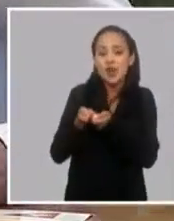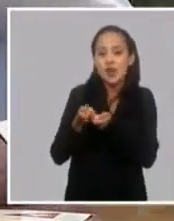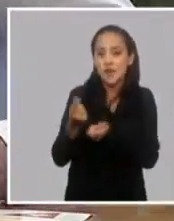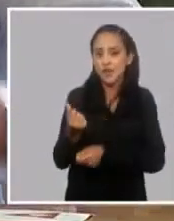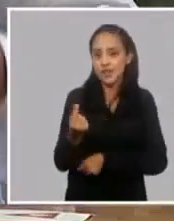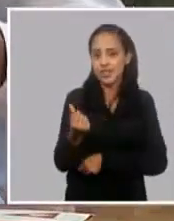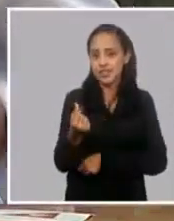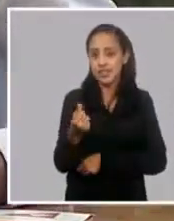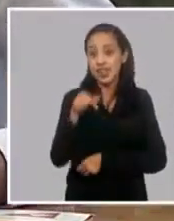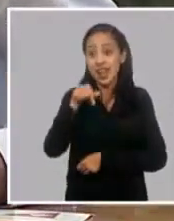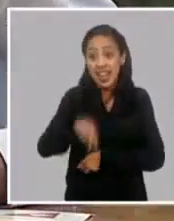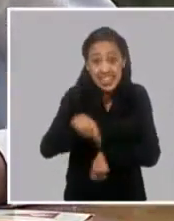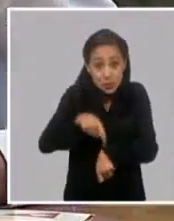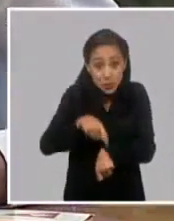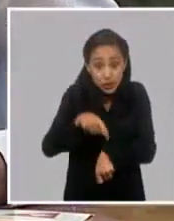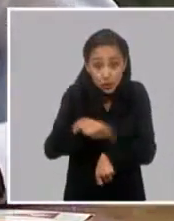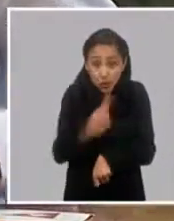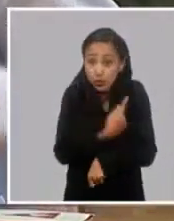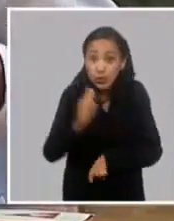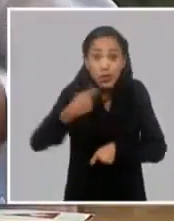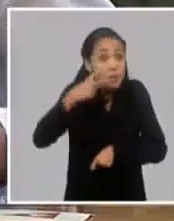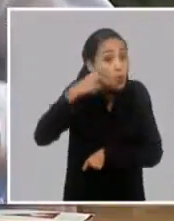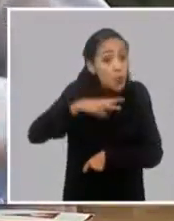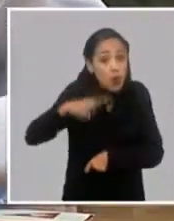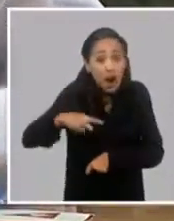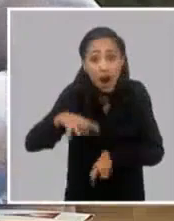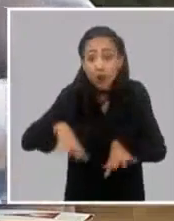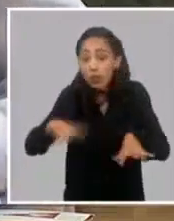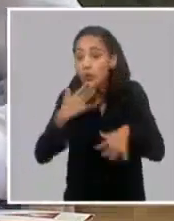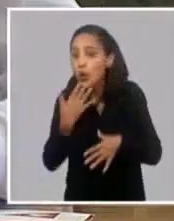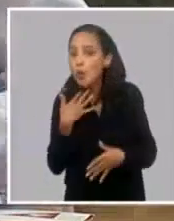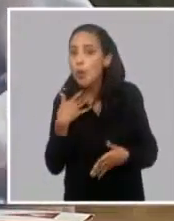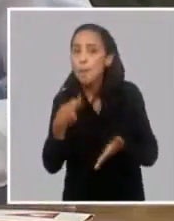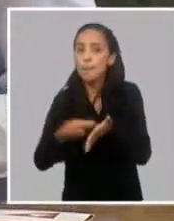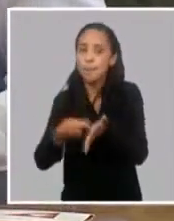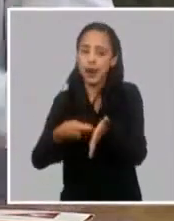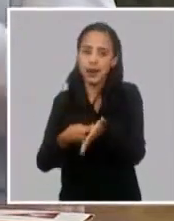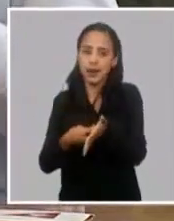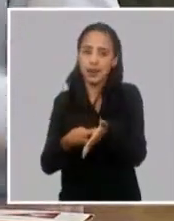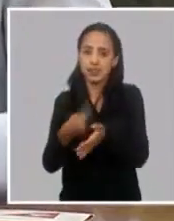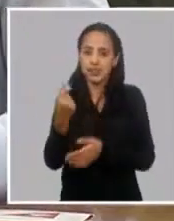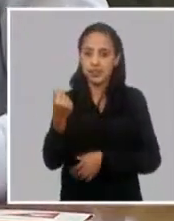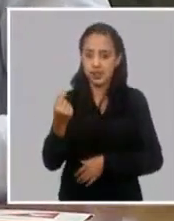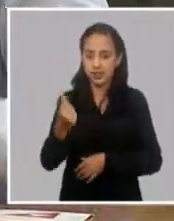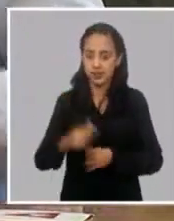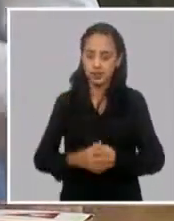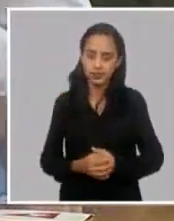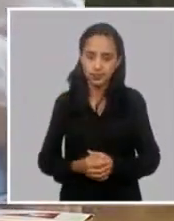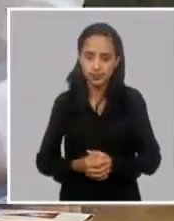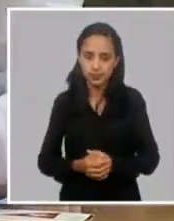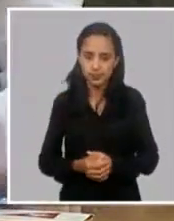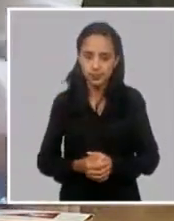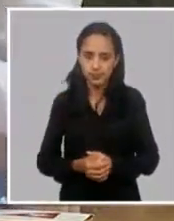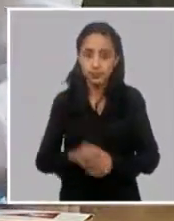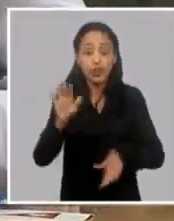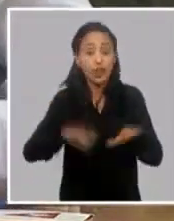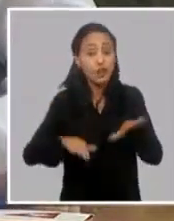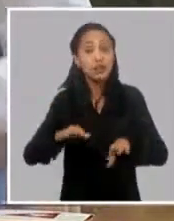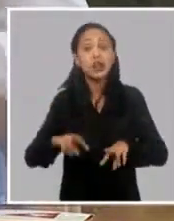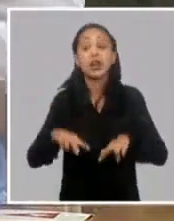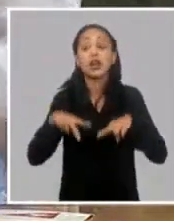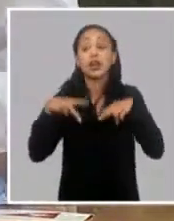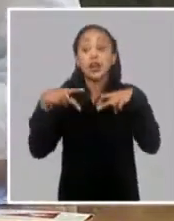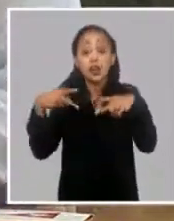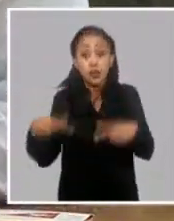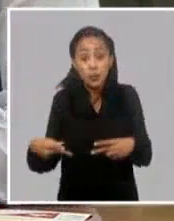hay que buscar de donde no hay el dinero para pagar esa retención financiera. O peor, hay que volver a contraer o